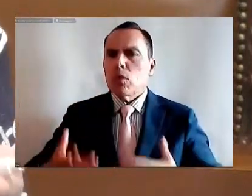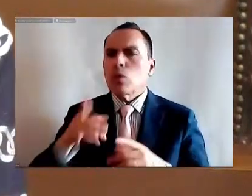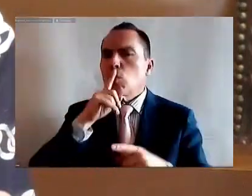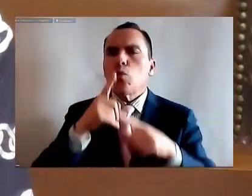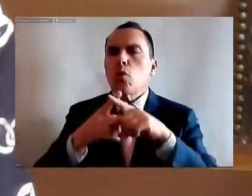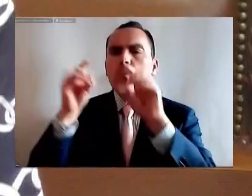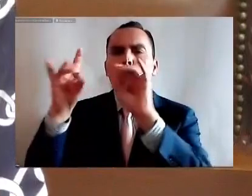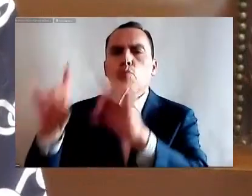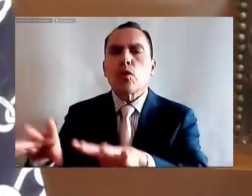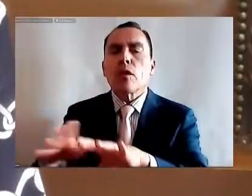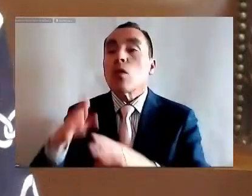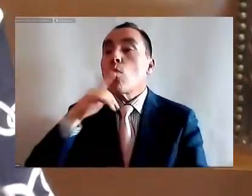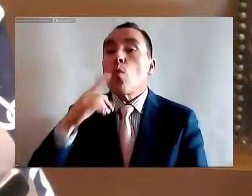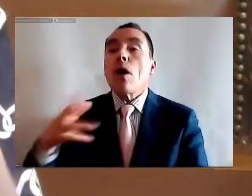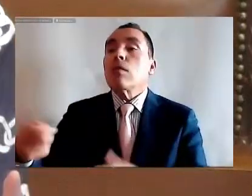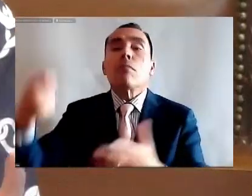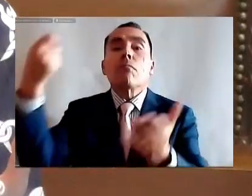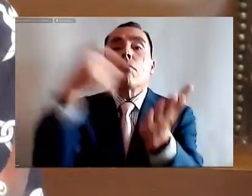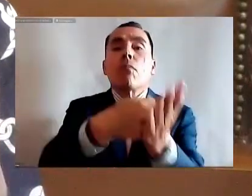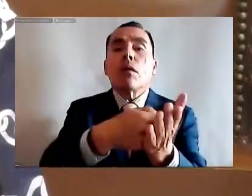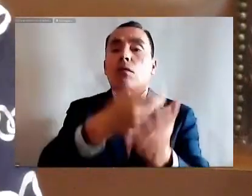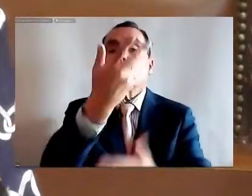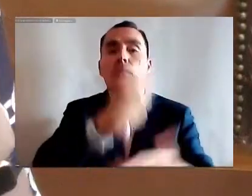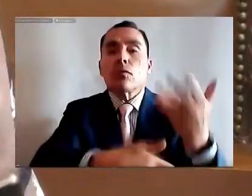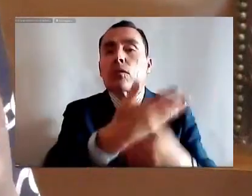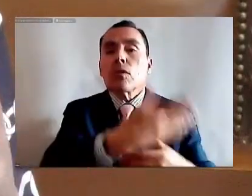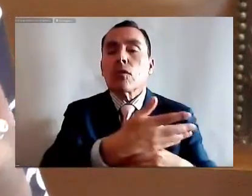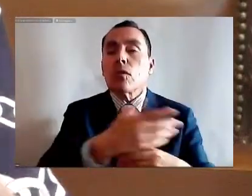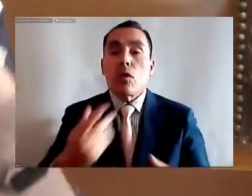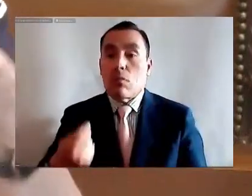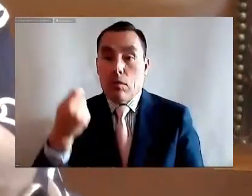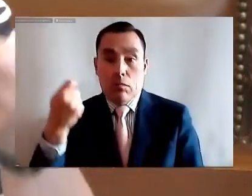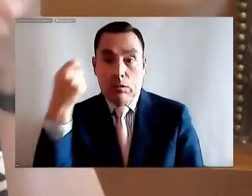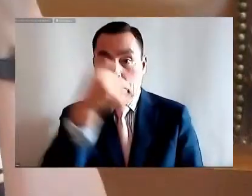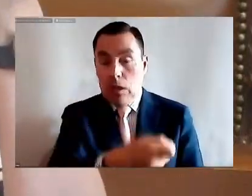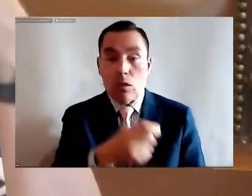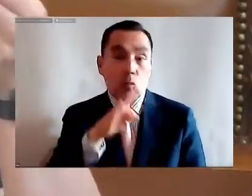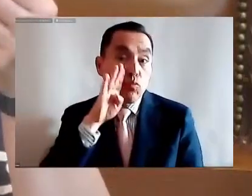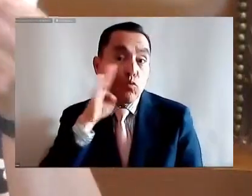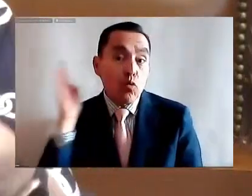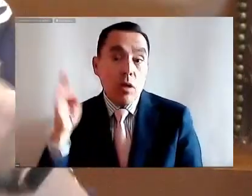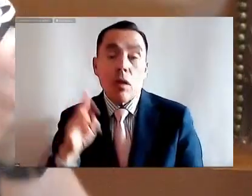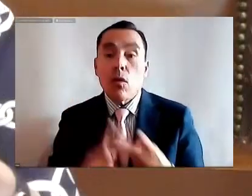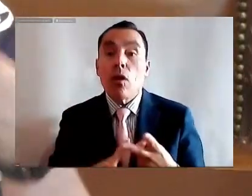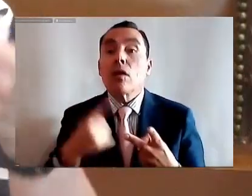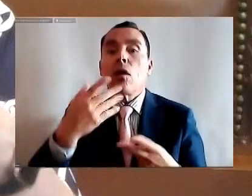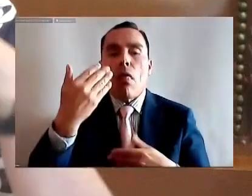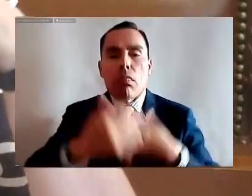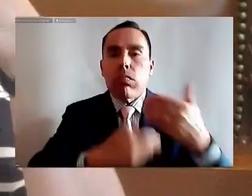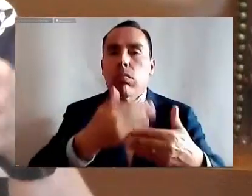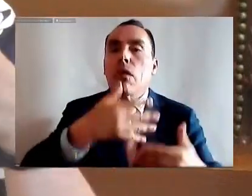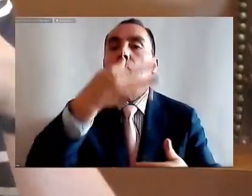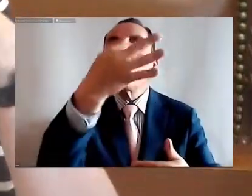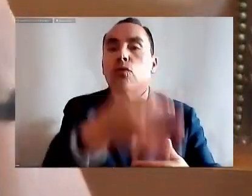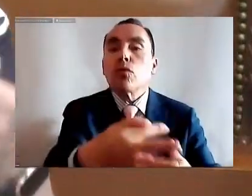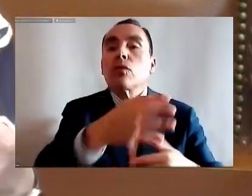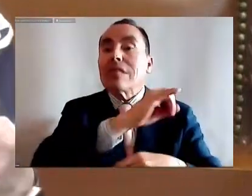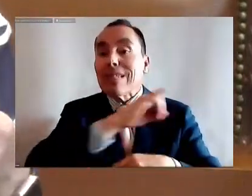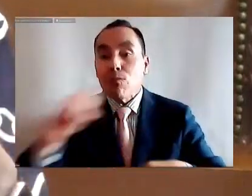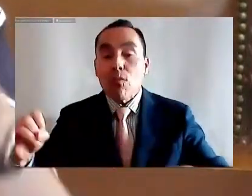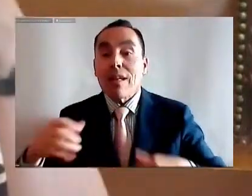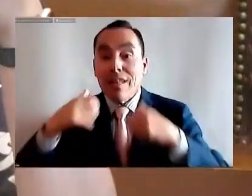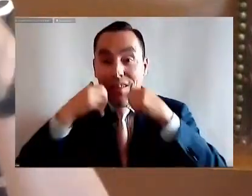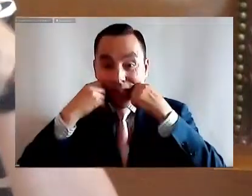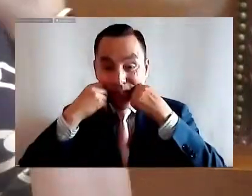que se concede, en general, si se concede indemnización por daño moral, es por las consecuencias de las lesiones físicas o